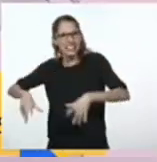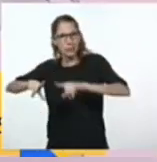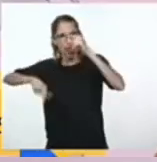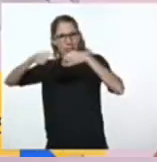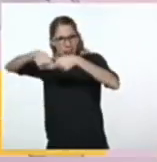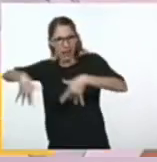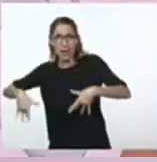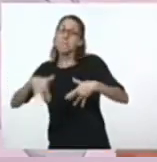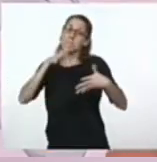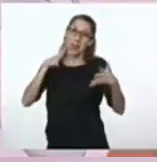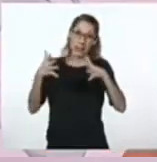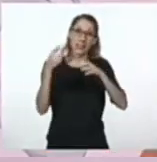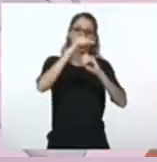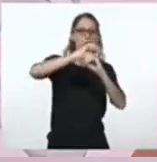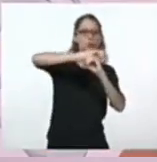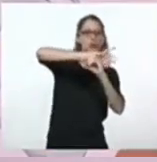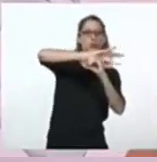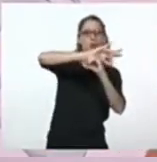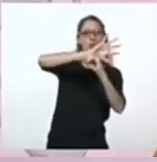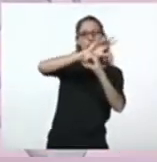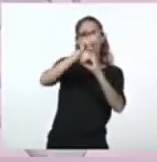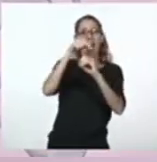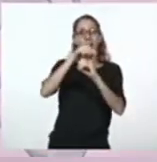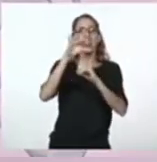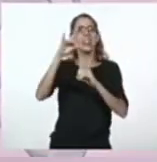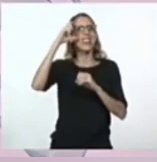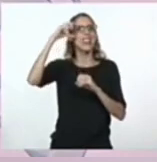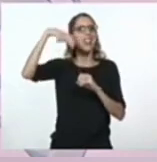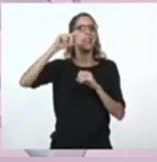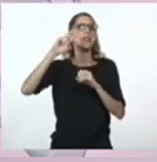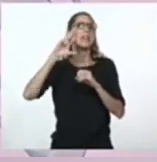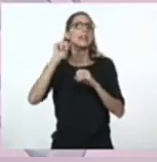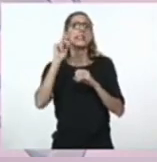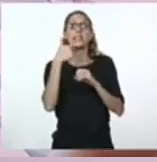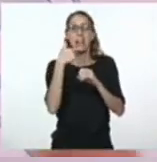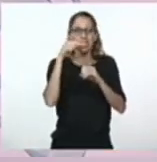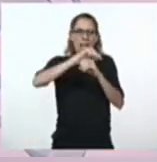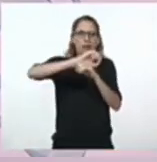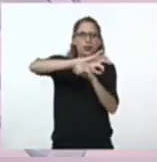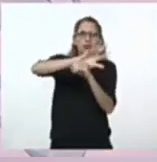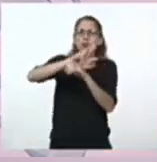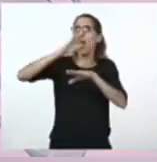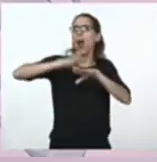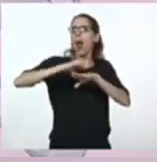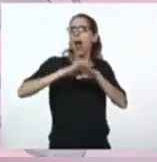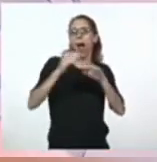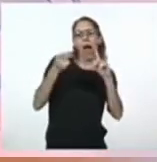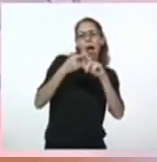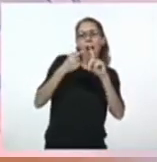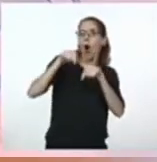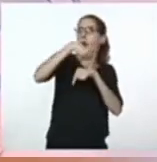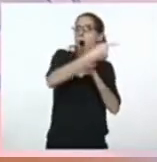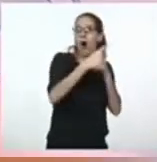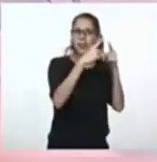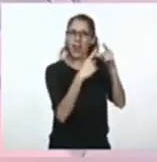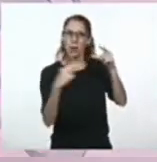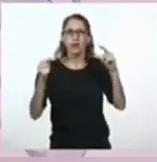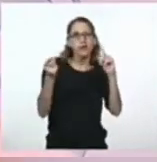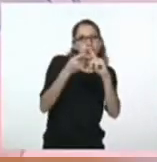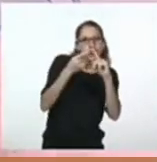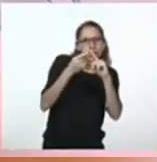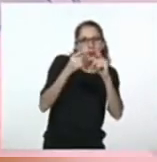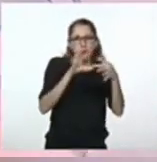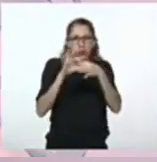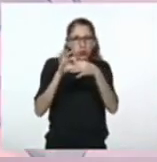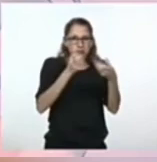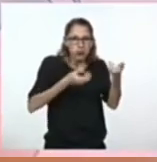nombre de dendritas, que van a intervenir en el proceso de transmisión, ¿no? De información entre una neurona y la otra. Perfecto. Y después tenemos, esta es la